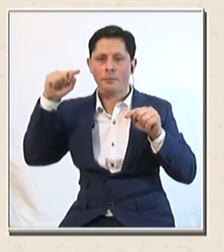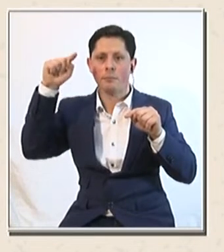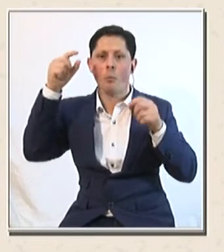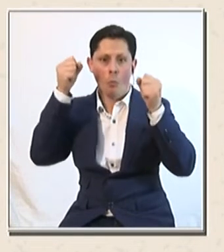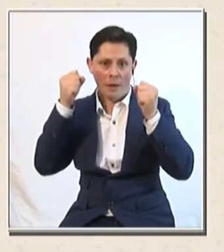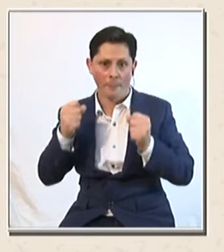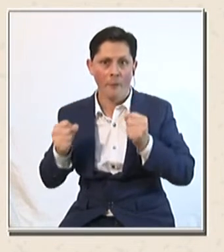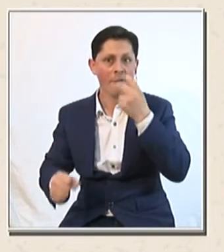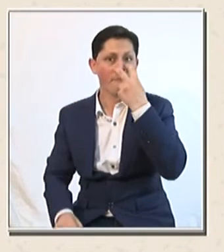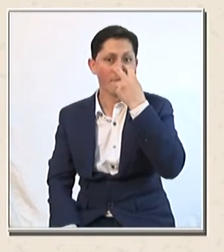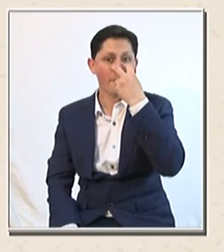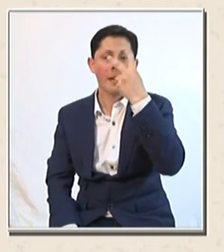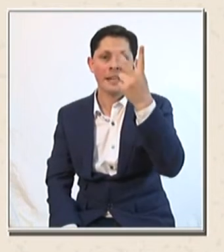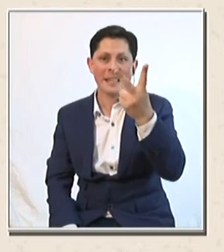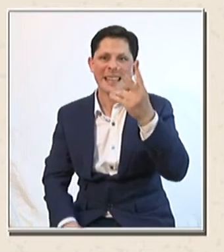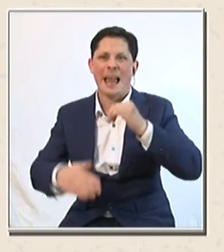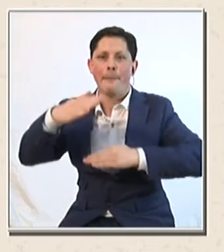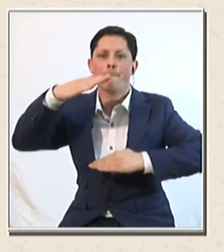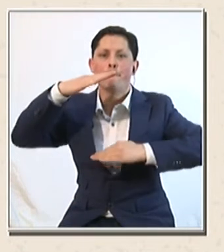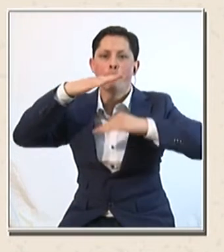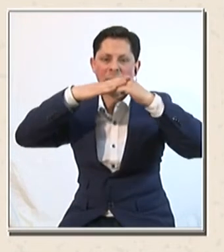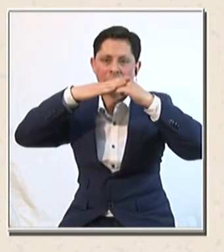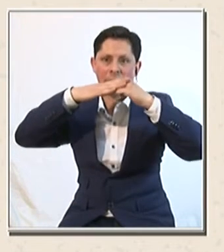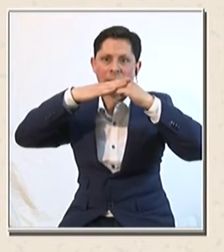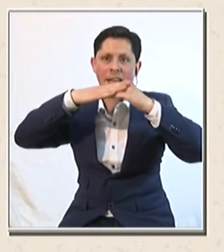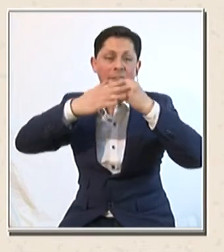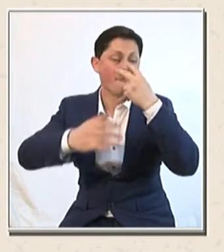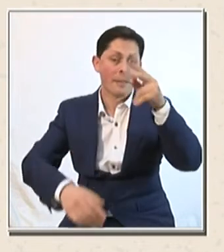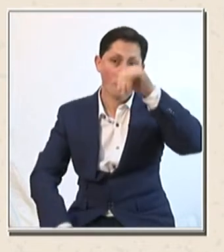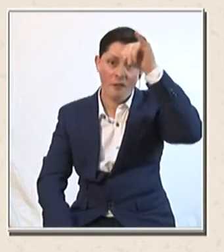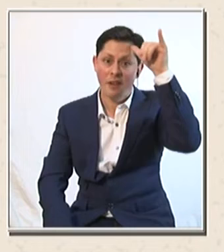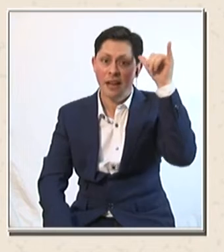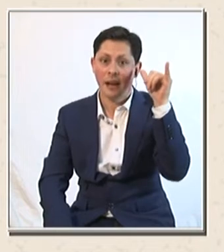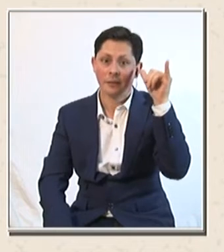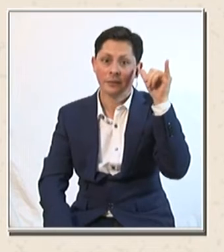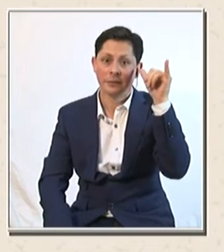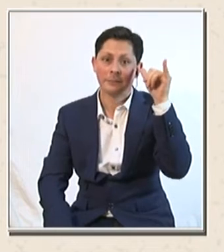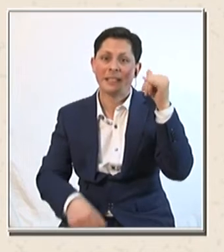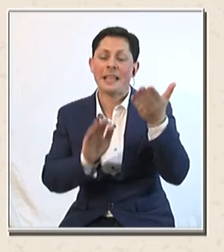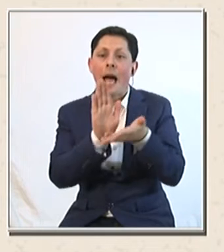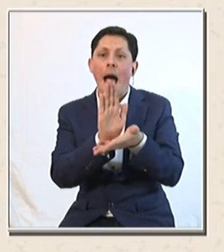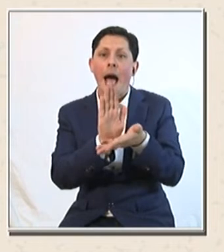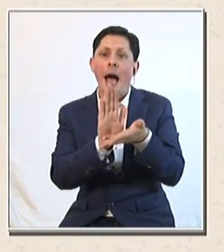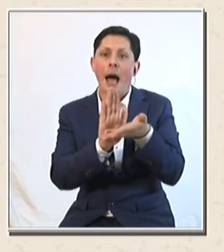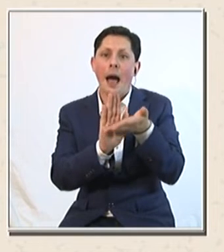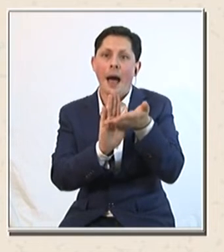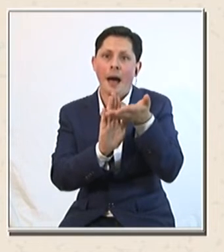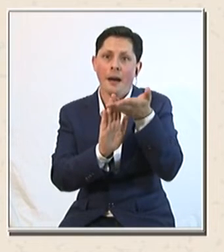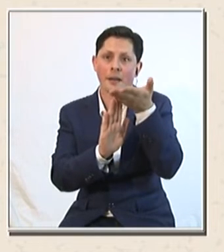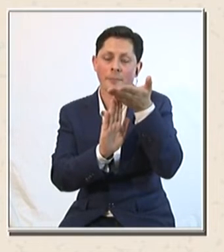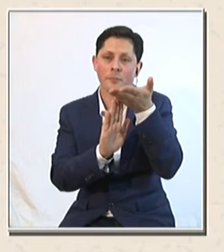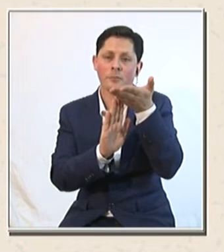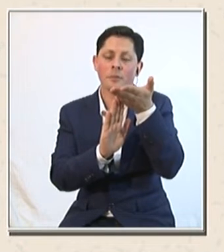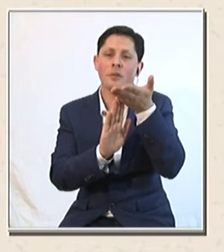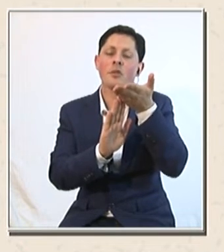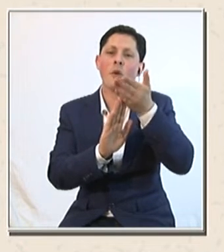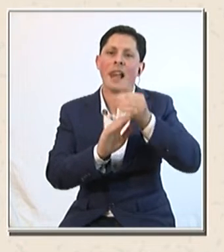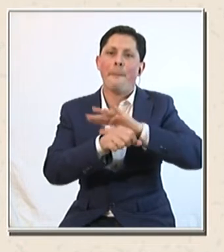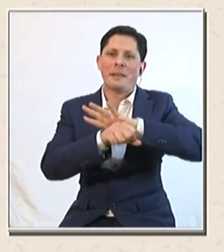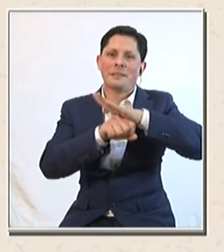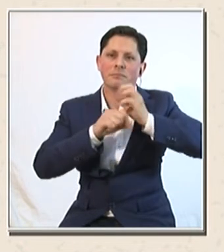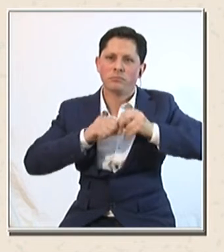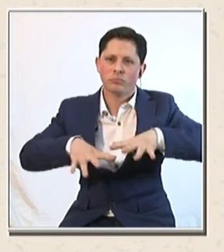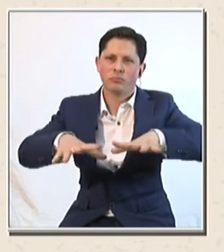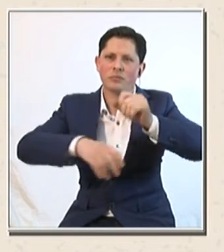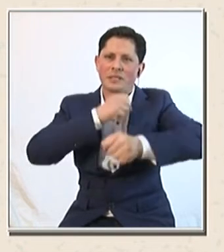ver que aún el pic que vivimos en el verano sigue siendo el más alto que hemos visto durante la pandemia y durante este